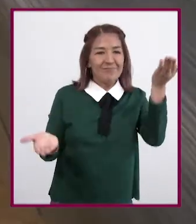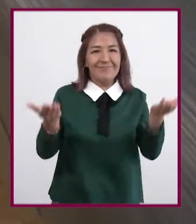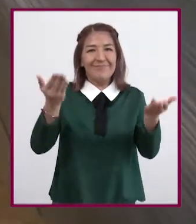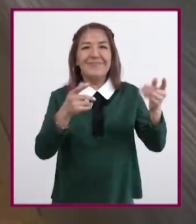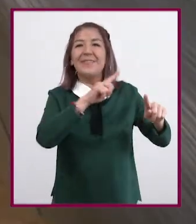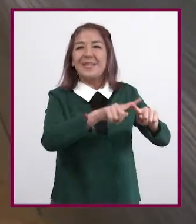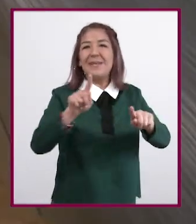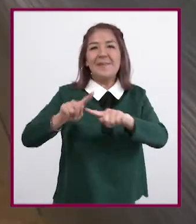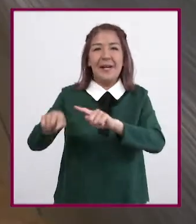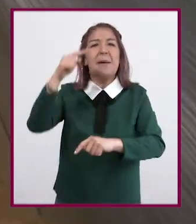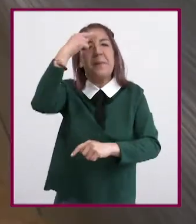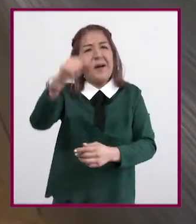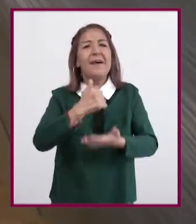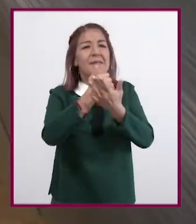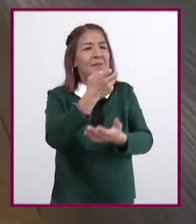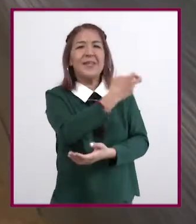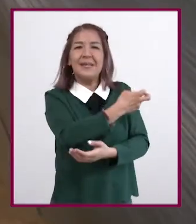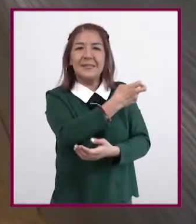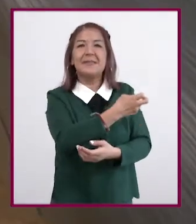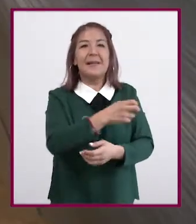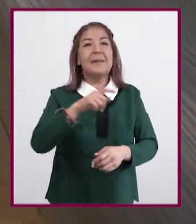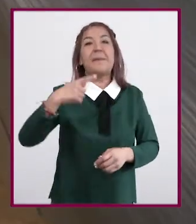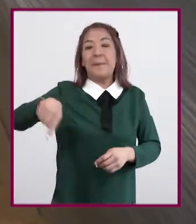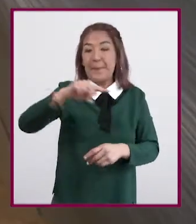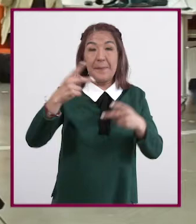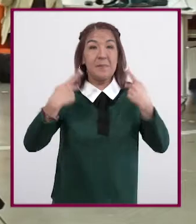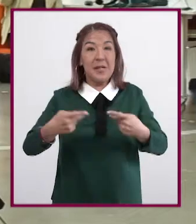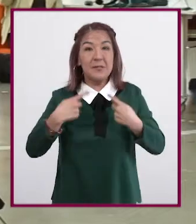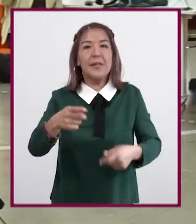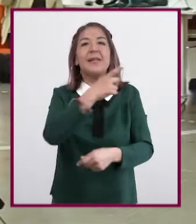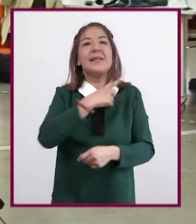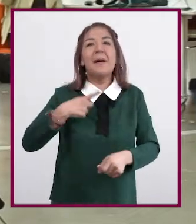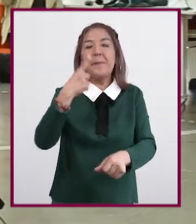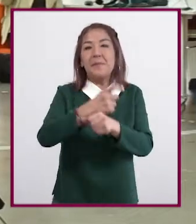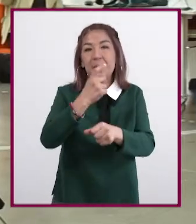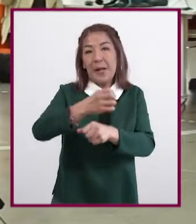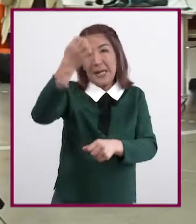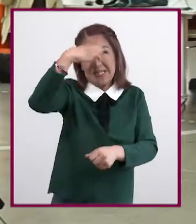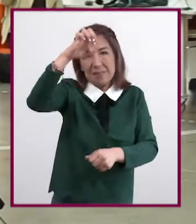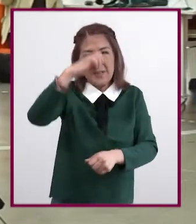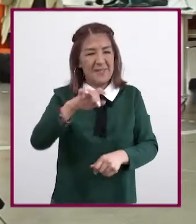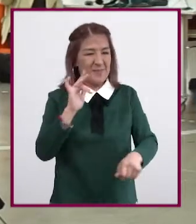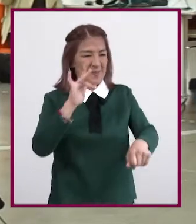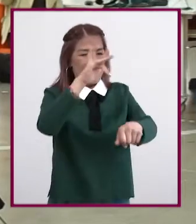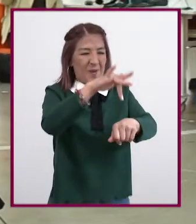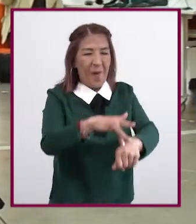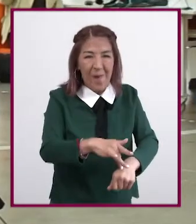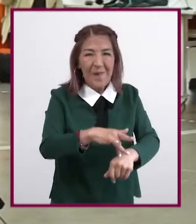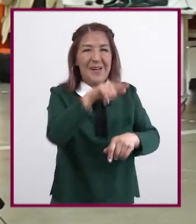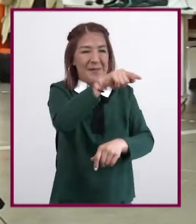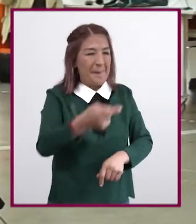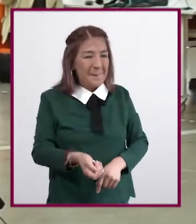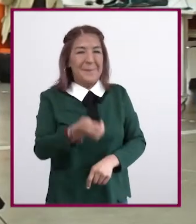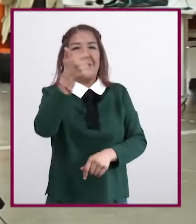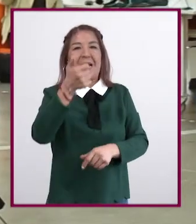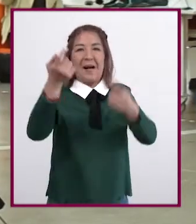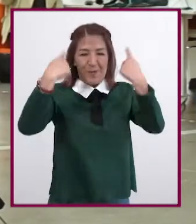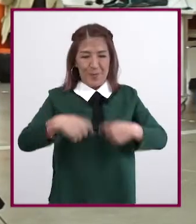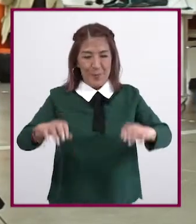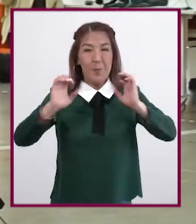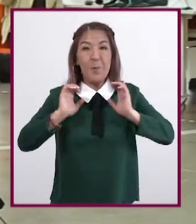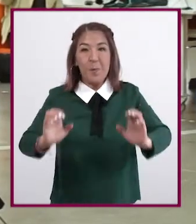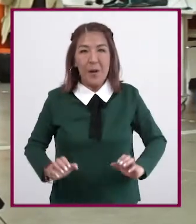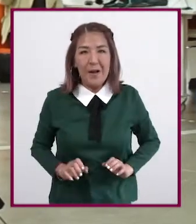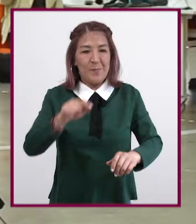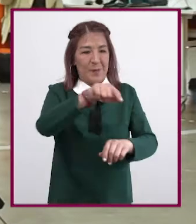nos ayuda este tipo de piezas es que el espectador esté experimentando y que también tenga una experiencia desde corporal, porque la